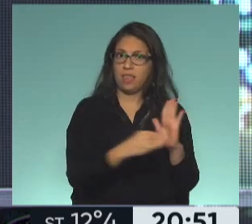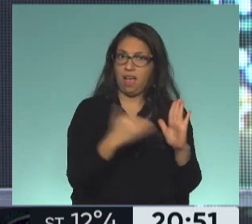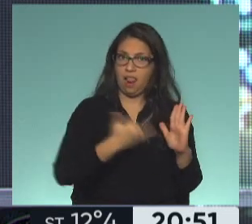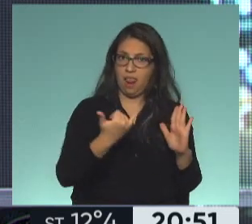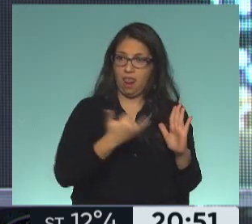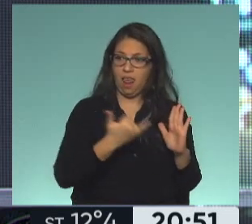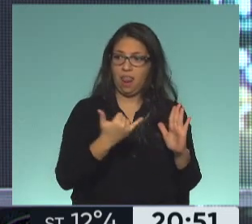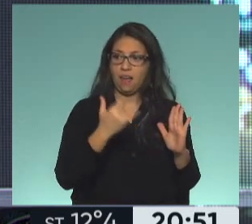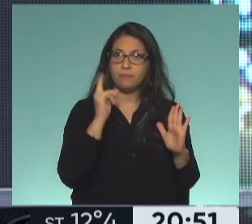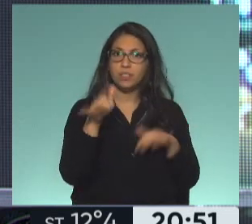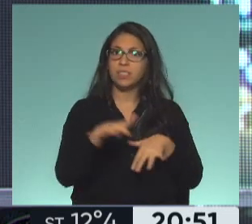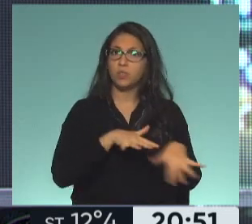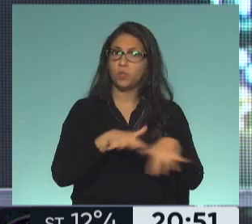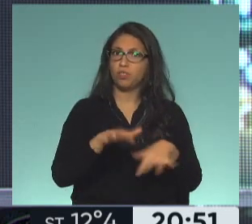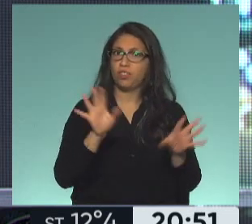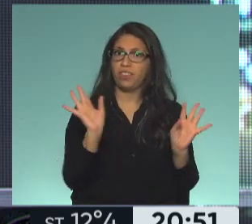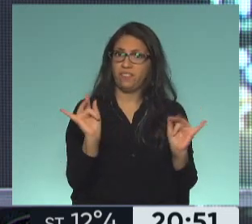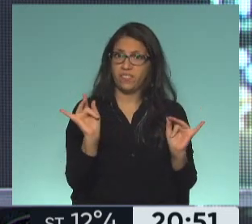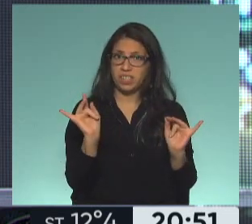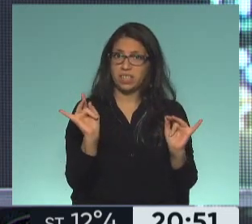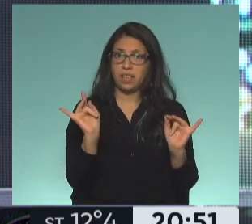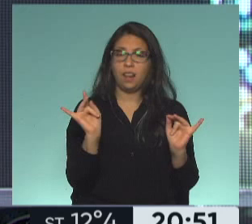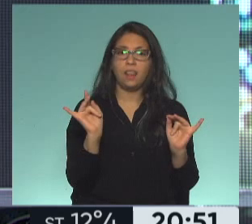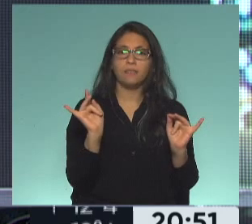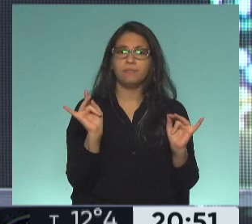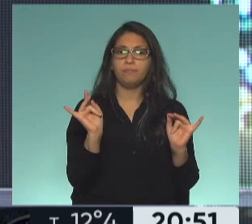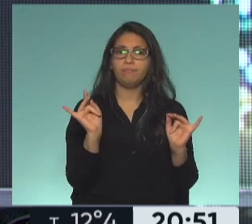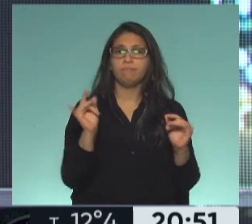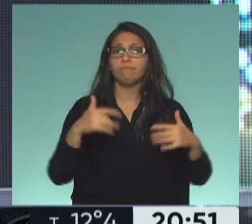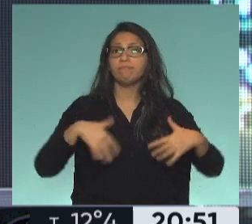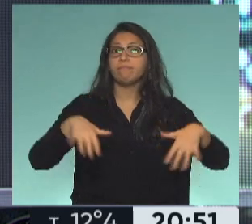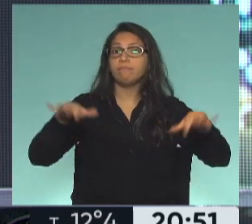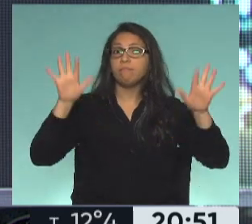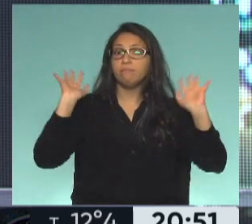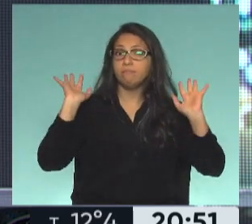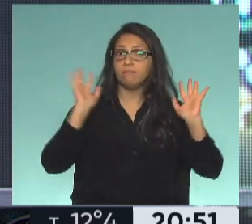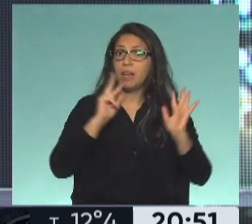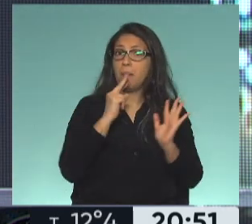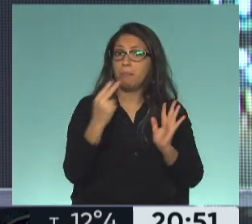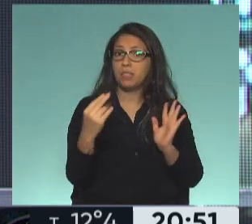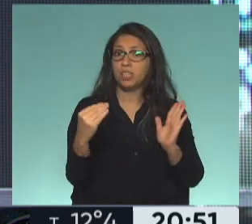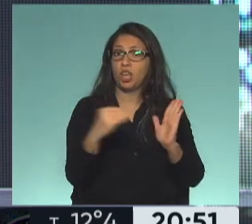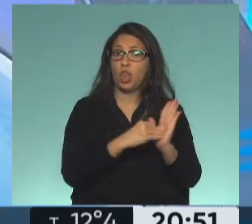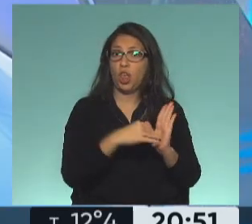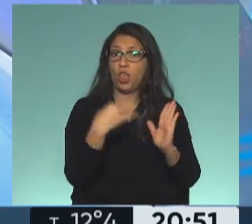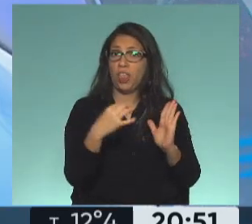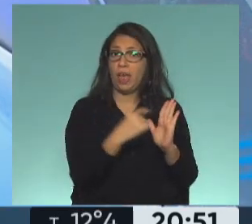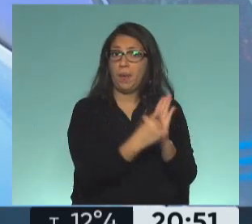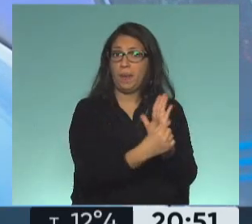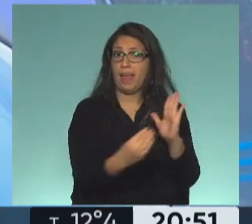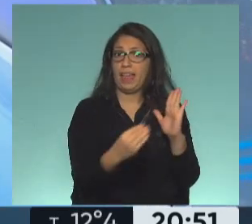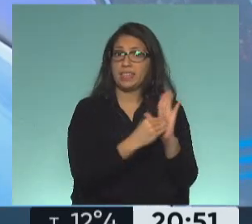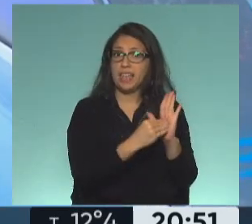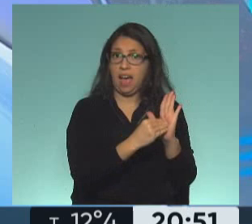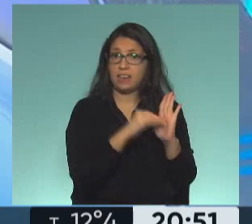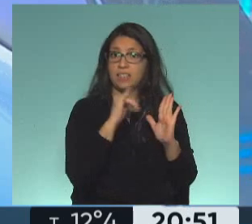En una situación difícil, a lo mejor ese apellido tiene que estar en la boleta.